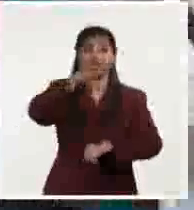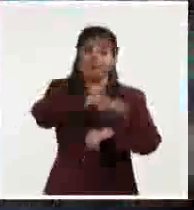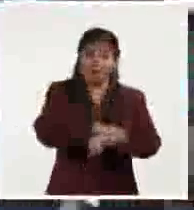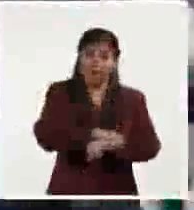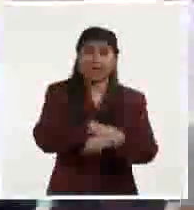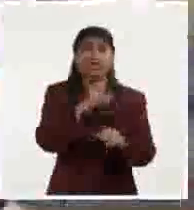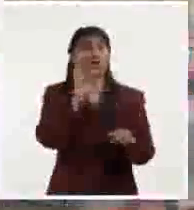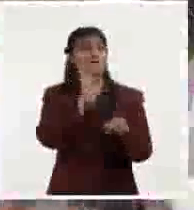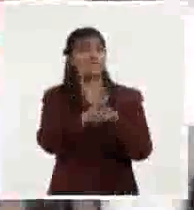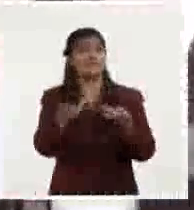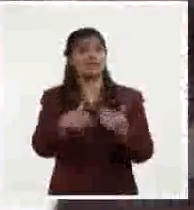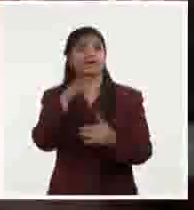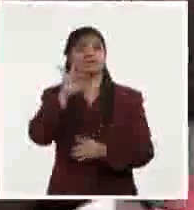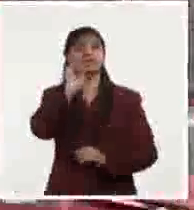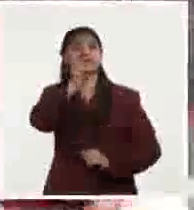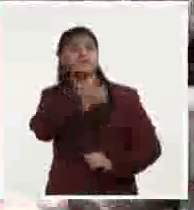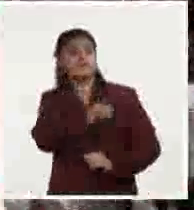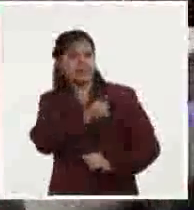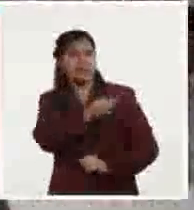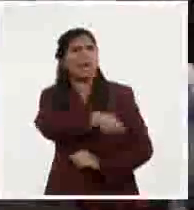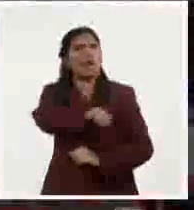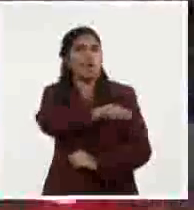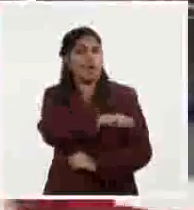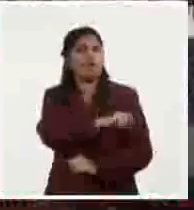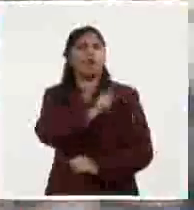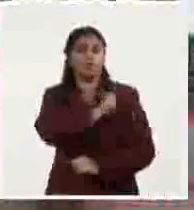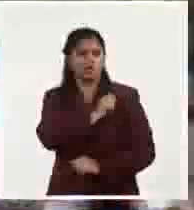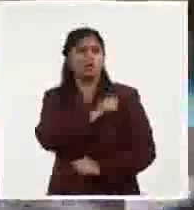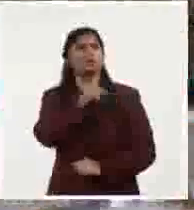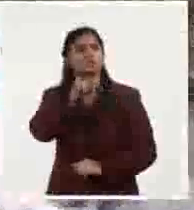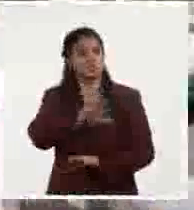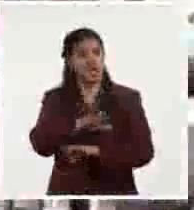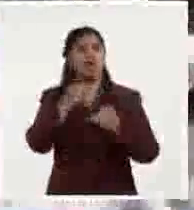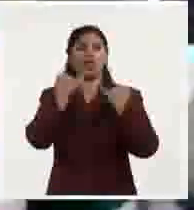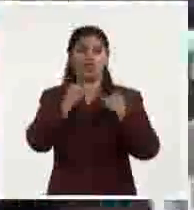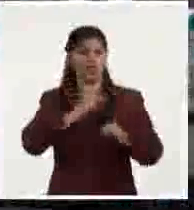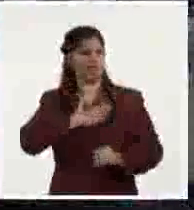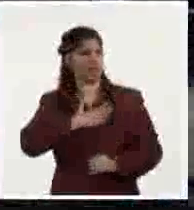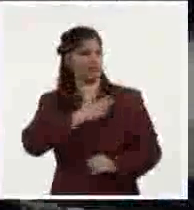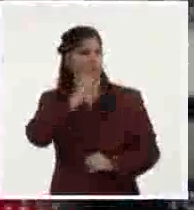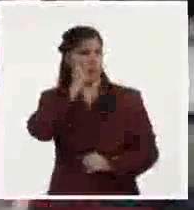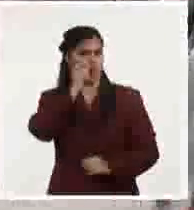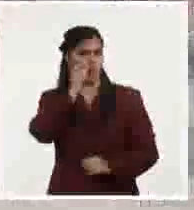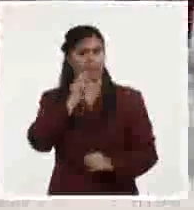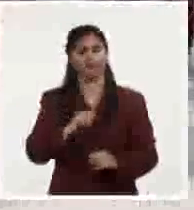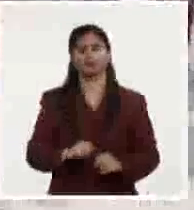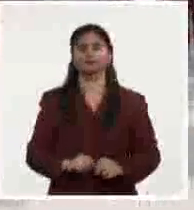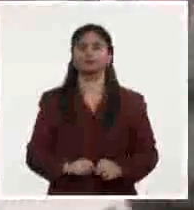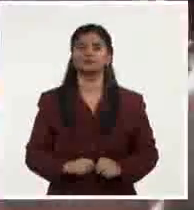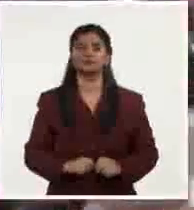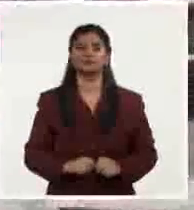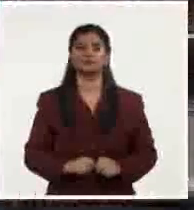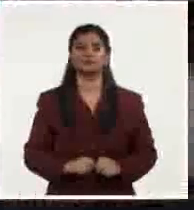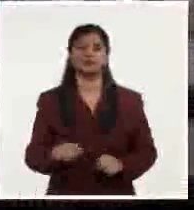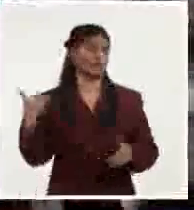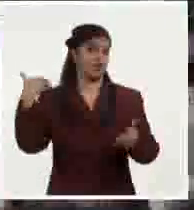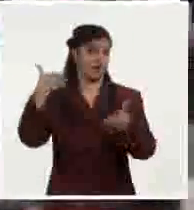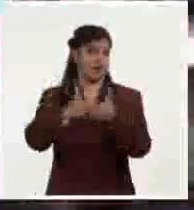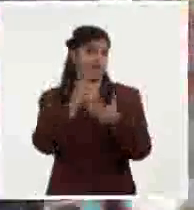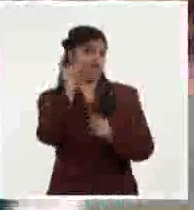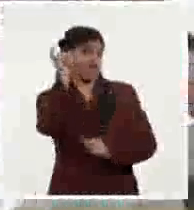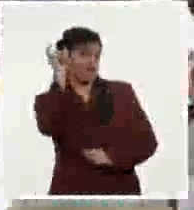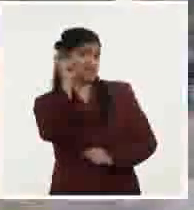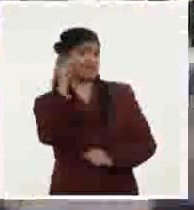desde el 7 de diciembre pasado, cuando fue destituido por el Parlamento y acusado de rebelión. Desde esa fecha han muerto en el